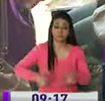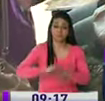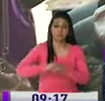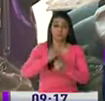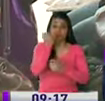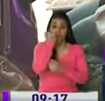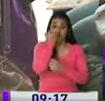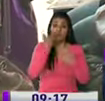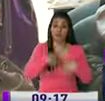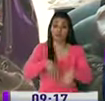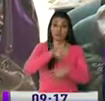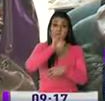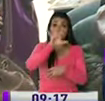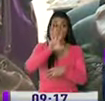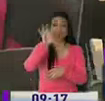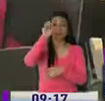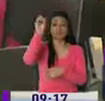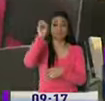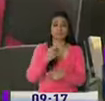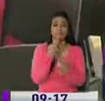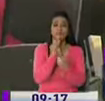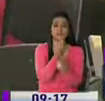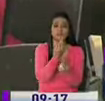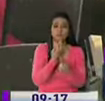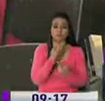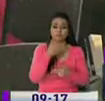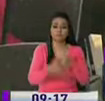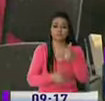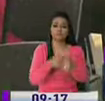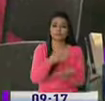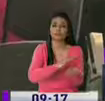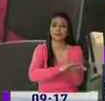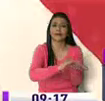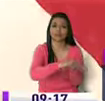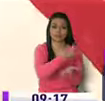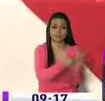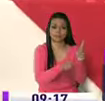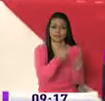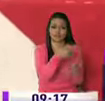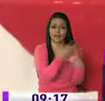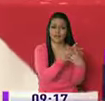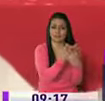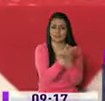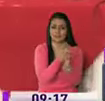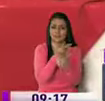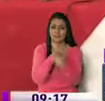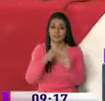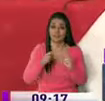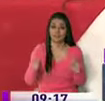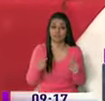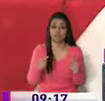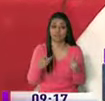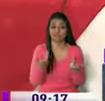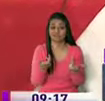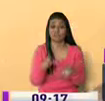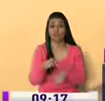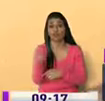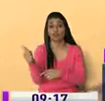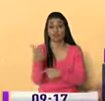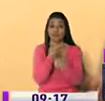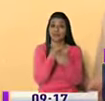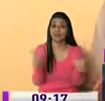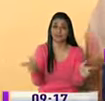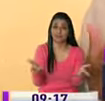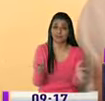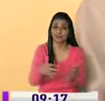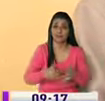recibido 85% de respuestas en el proceso de indultos. Sin embargo, no tienen el mismo éxito en las amnistías. Pero lo que